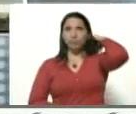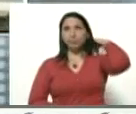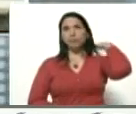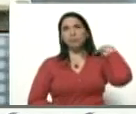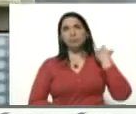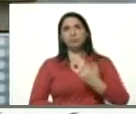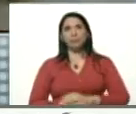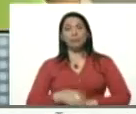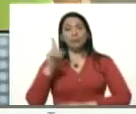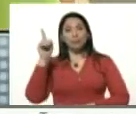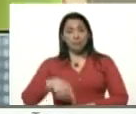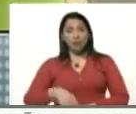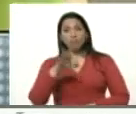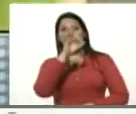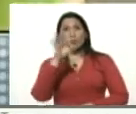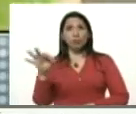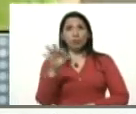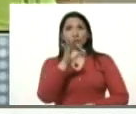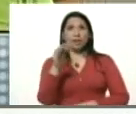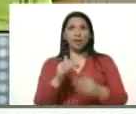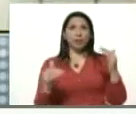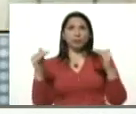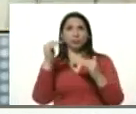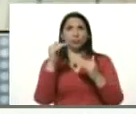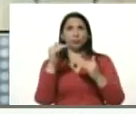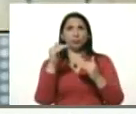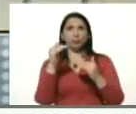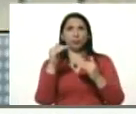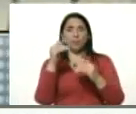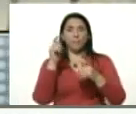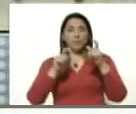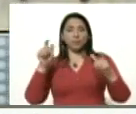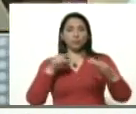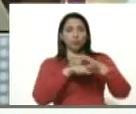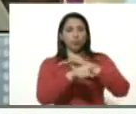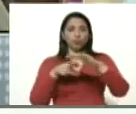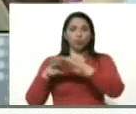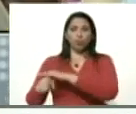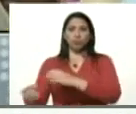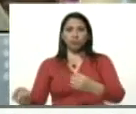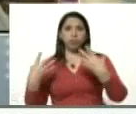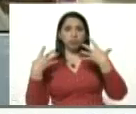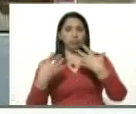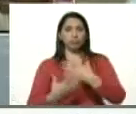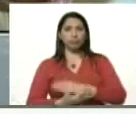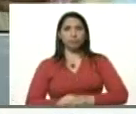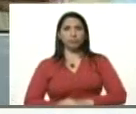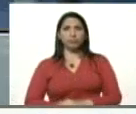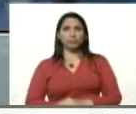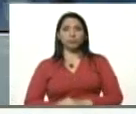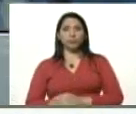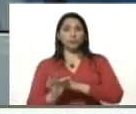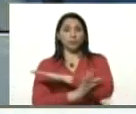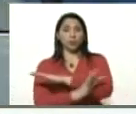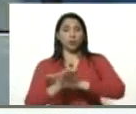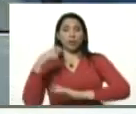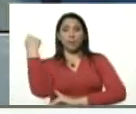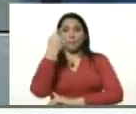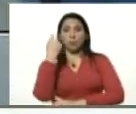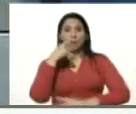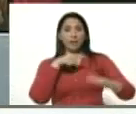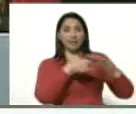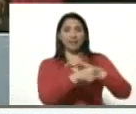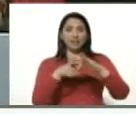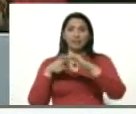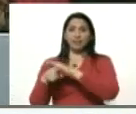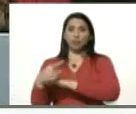También un porcentaje altísimo de los que están ingresando contagiados. Por la frontera de Apure están ingresando no